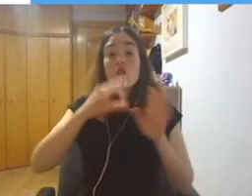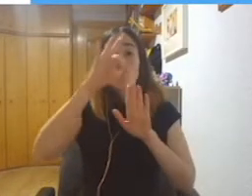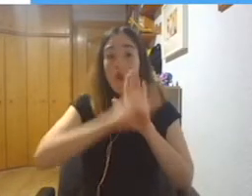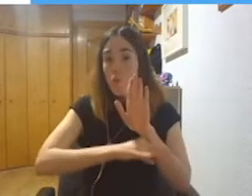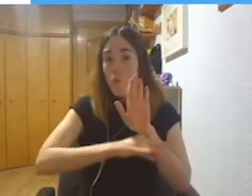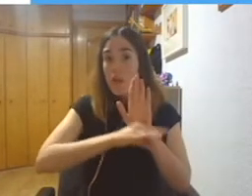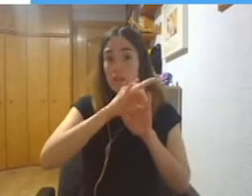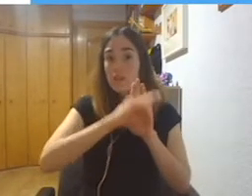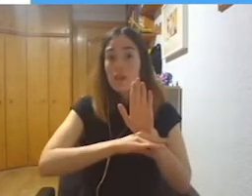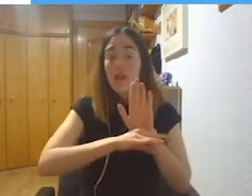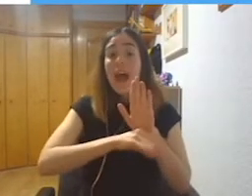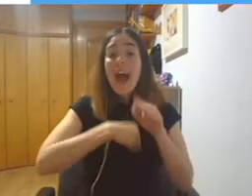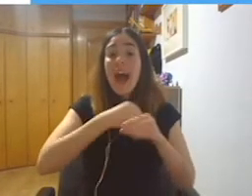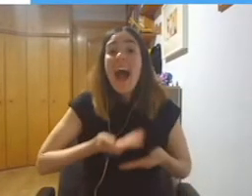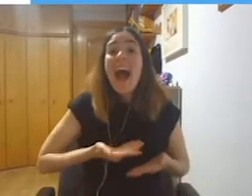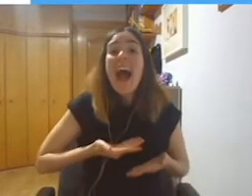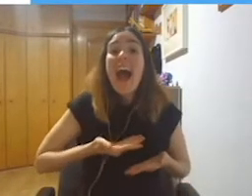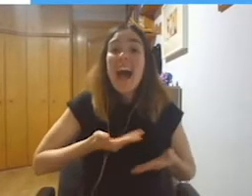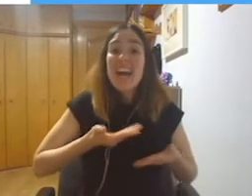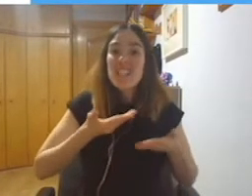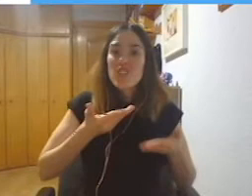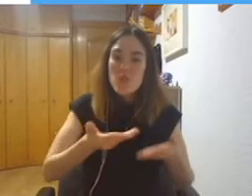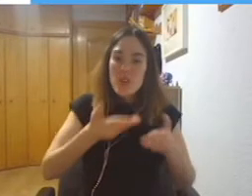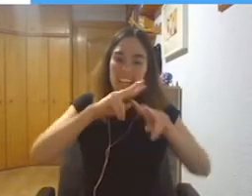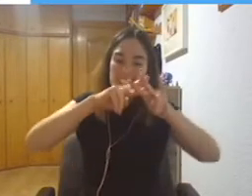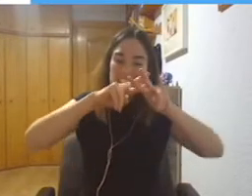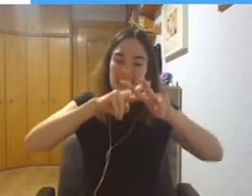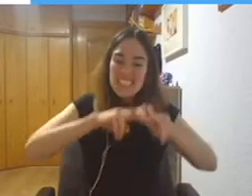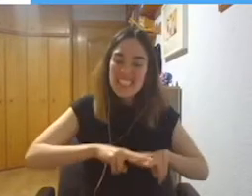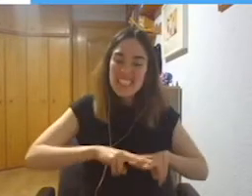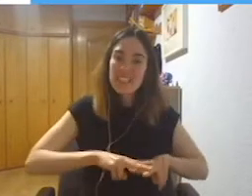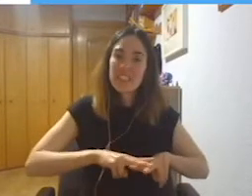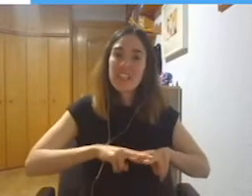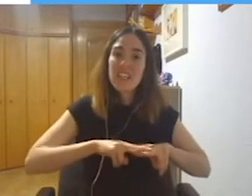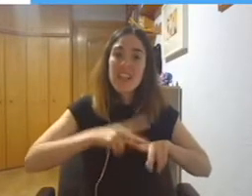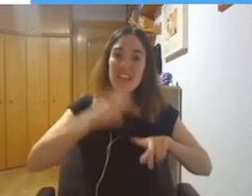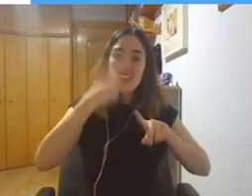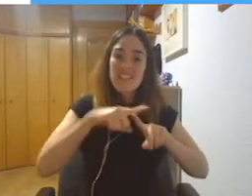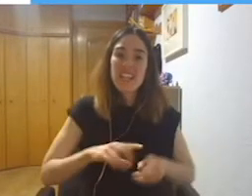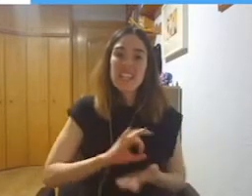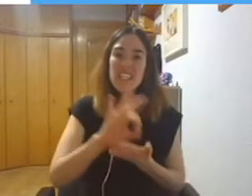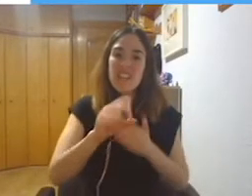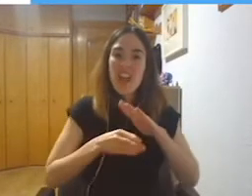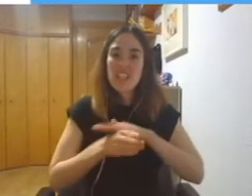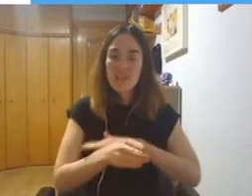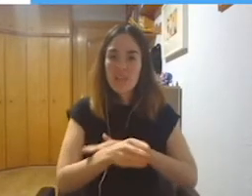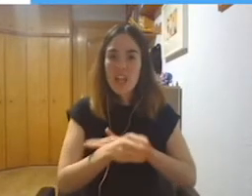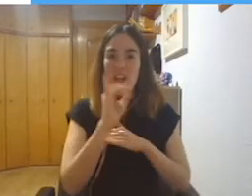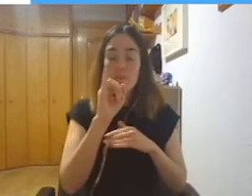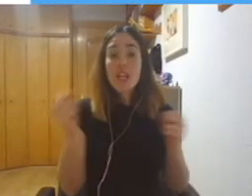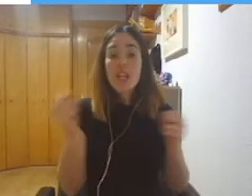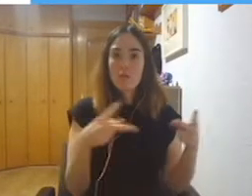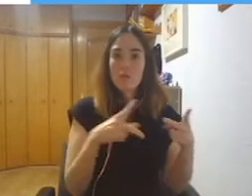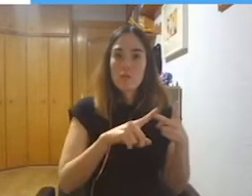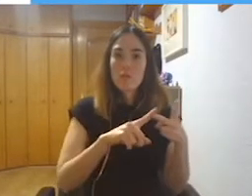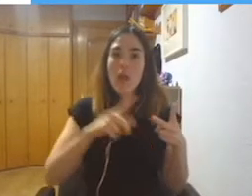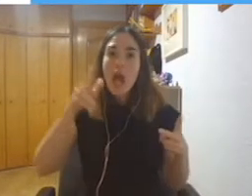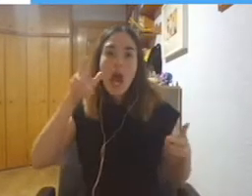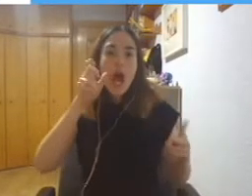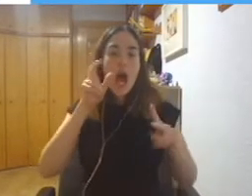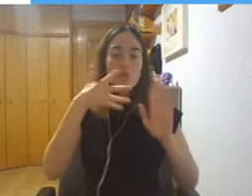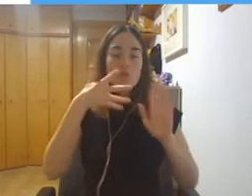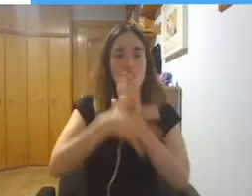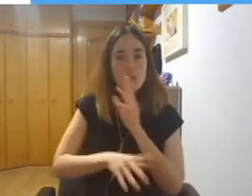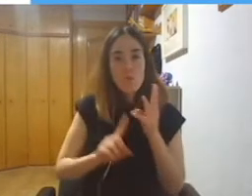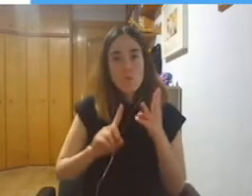software que ayuda a analizar los diferentes servicios de accesibilidad, que son subtitulado, audiodescripción